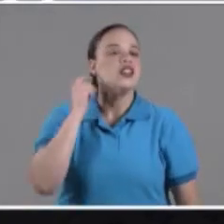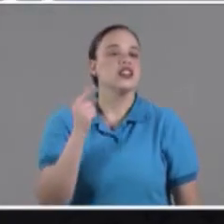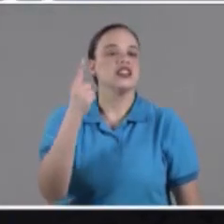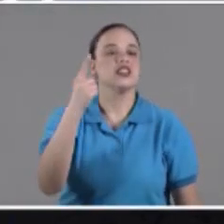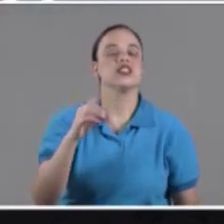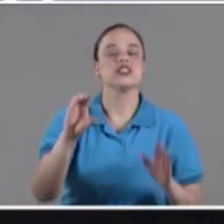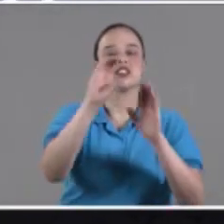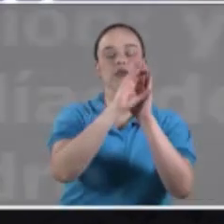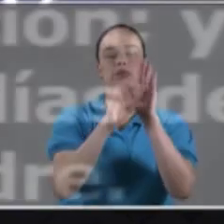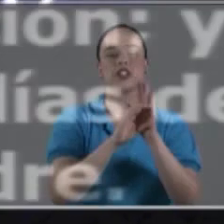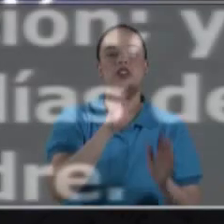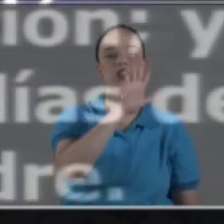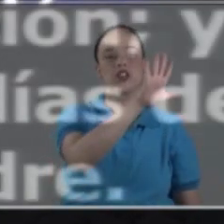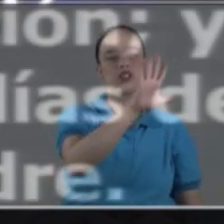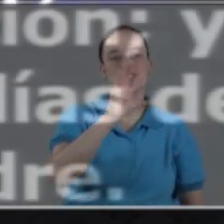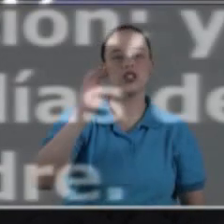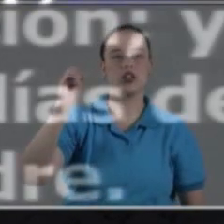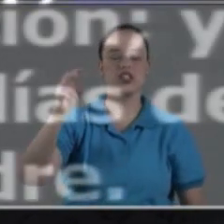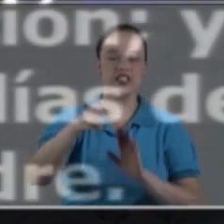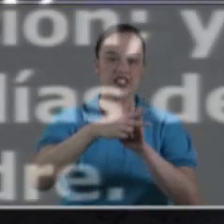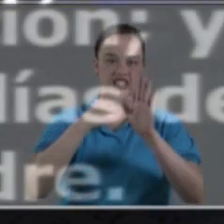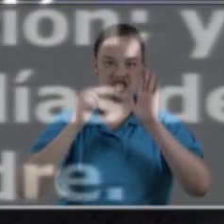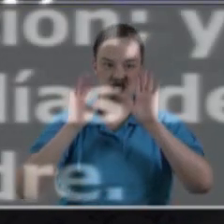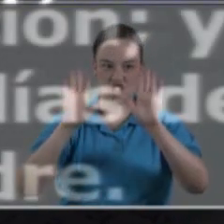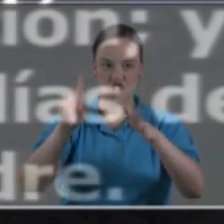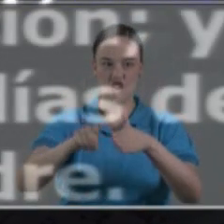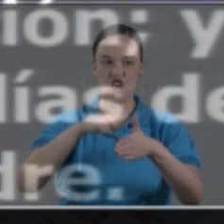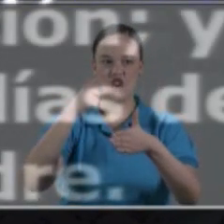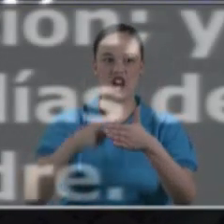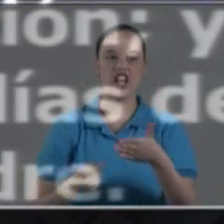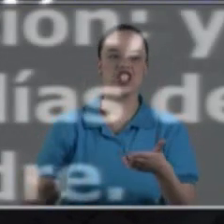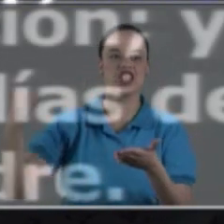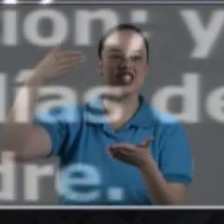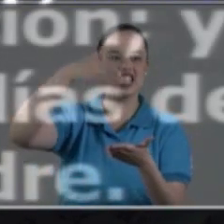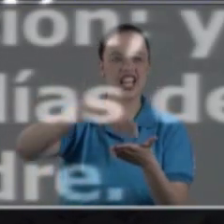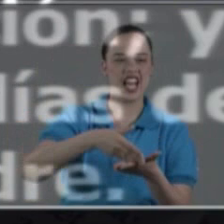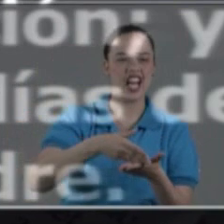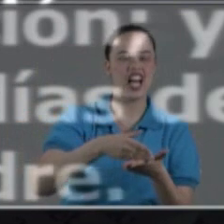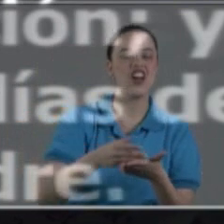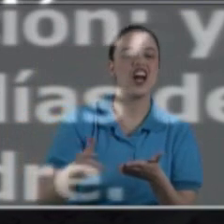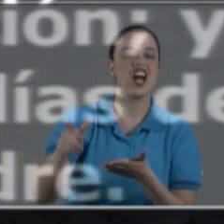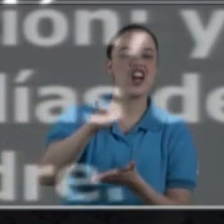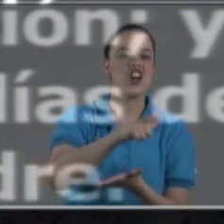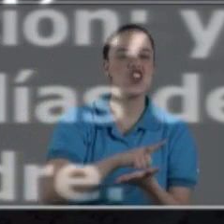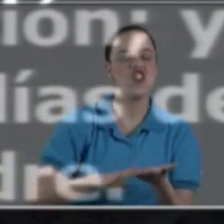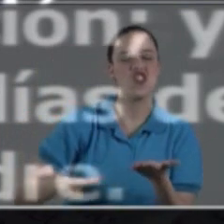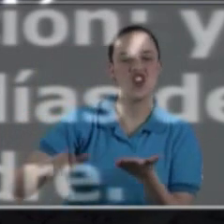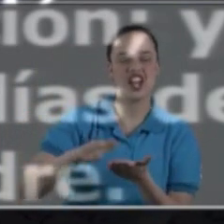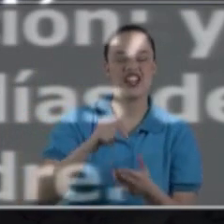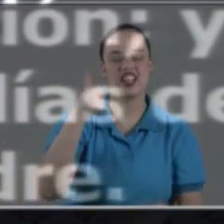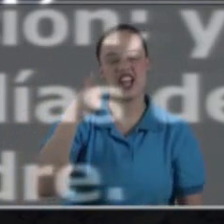verso 10 cuando llegaron hasta la era de